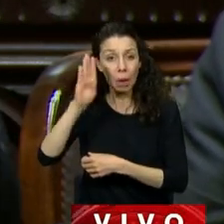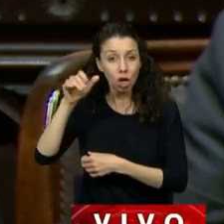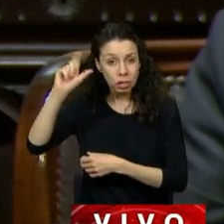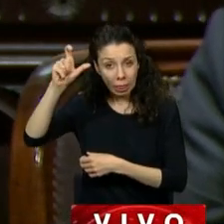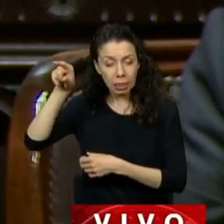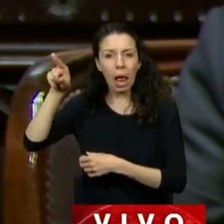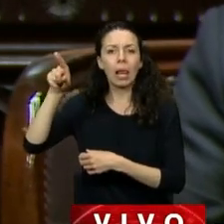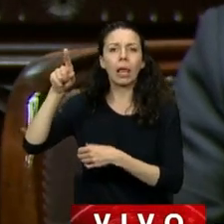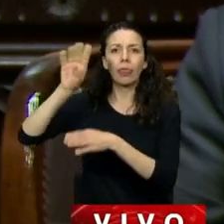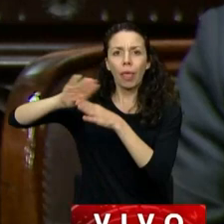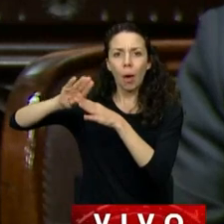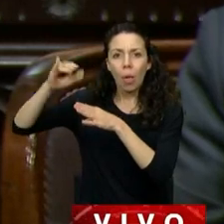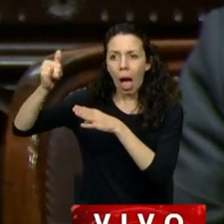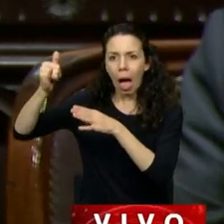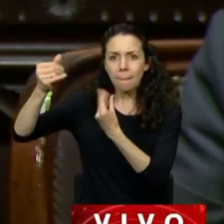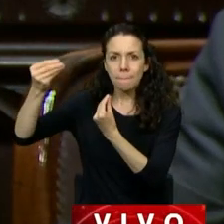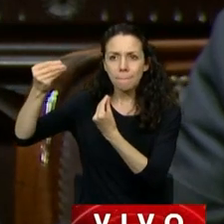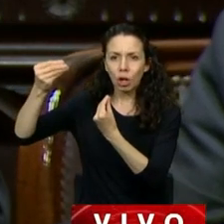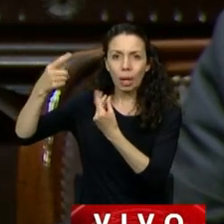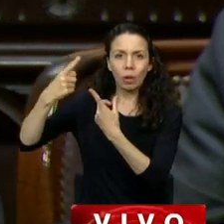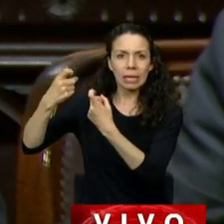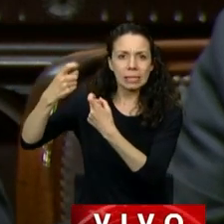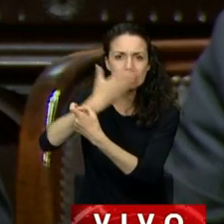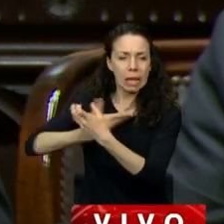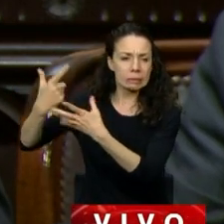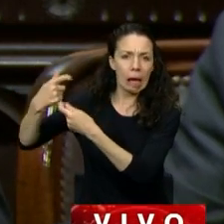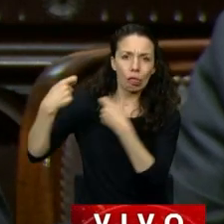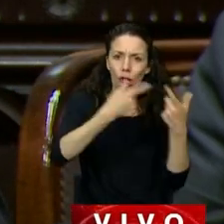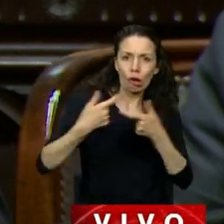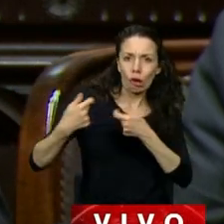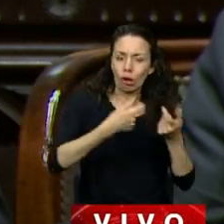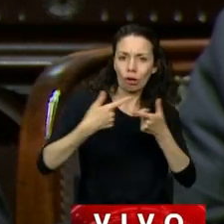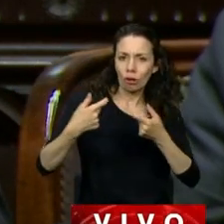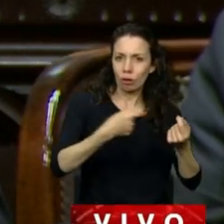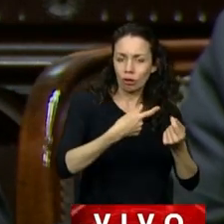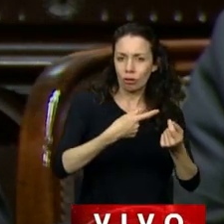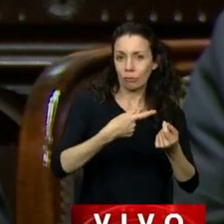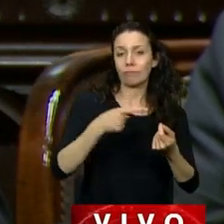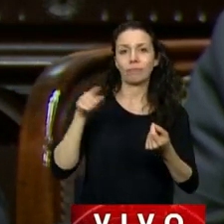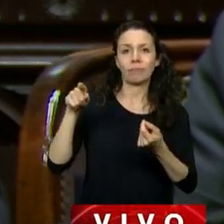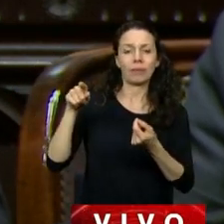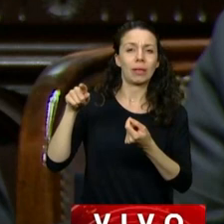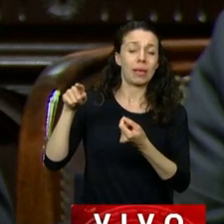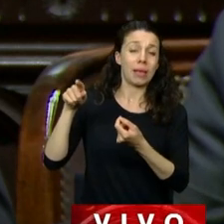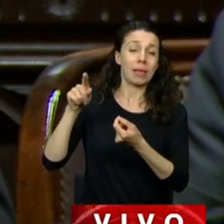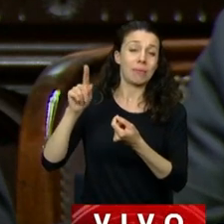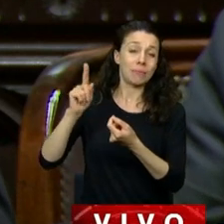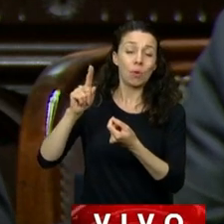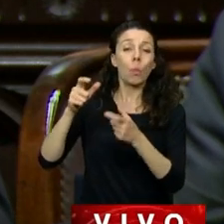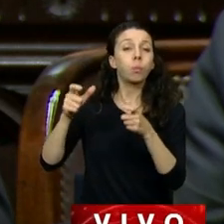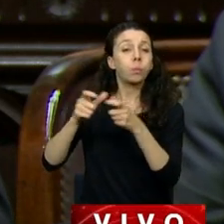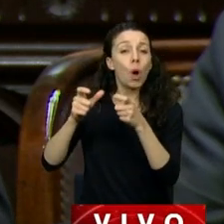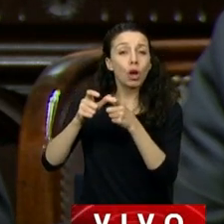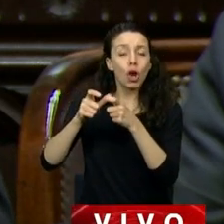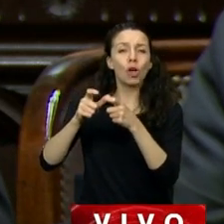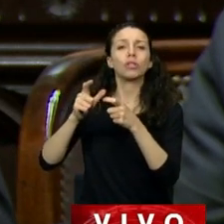para financiar el Estado. O sea, si toma el déficit cuasi fiscal, hoy en bono tiene el doble